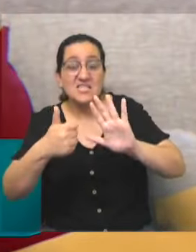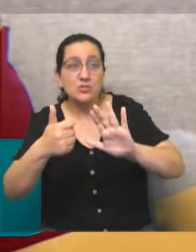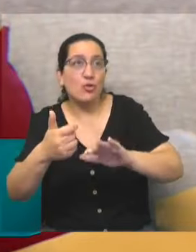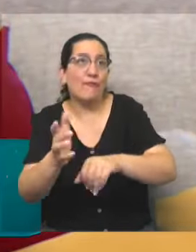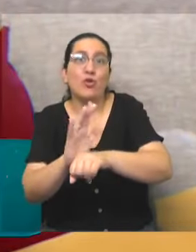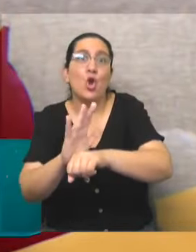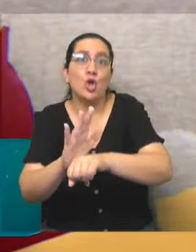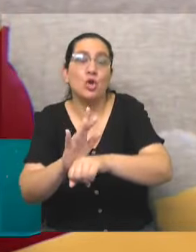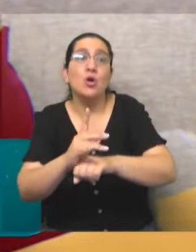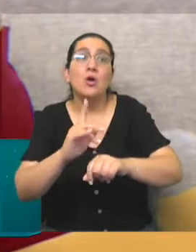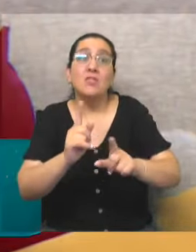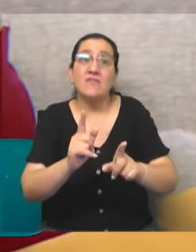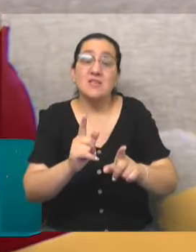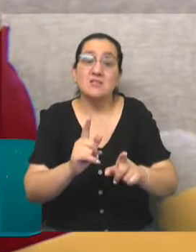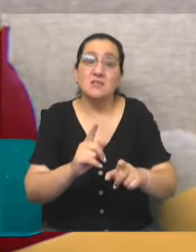arquitectura, tenías que...